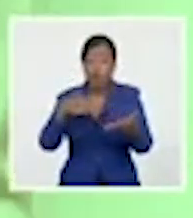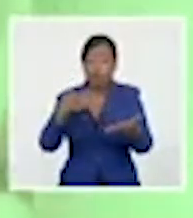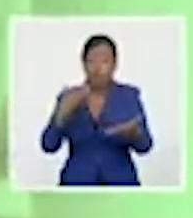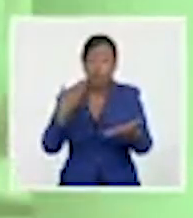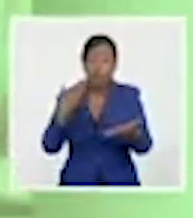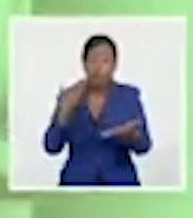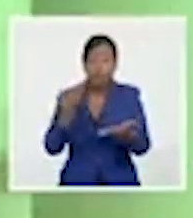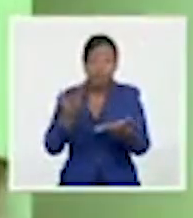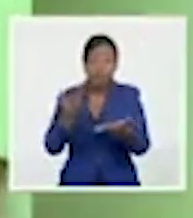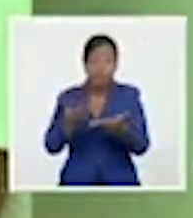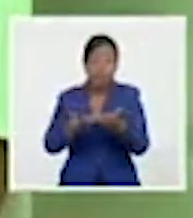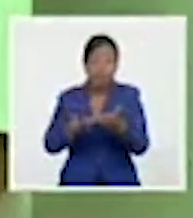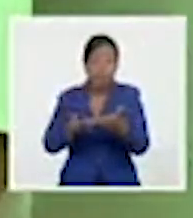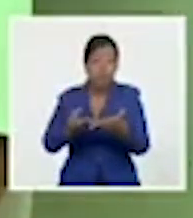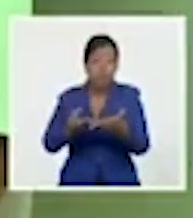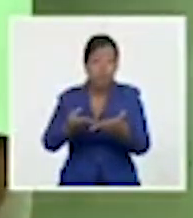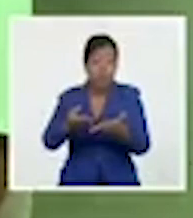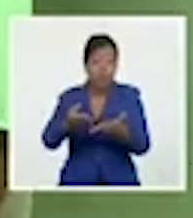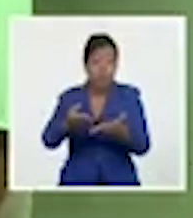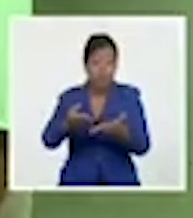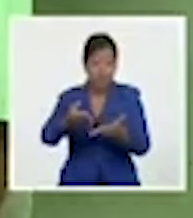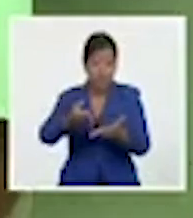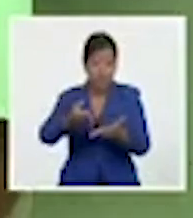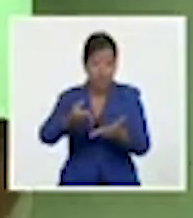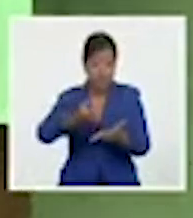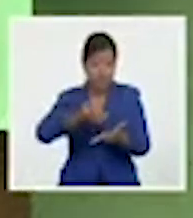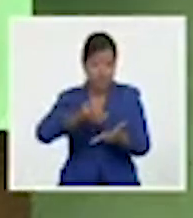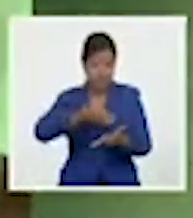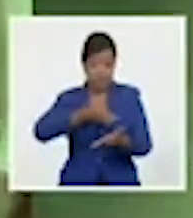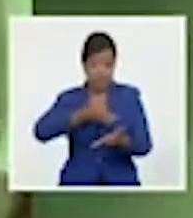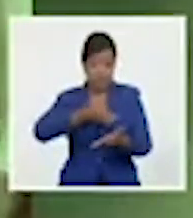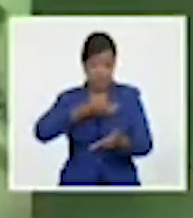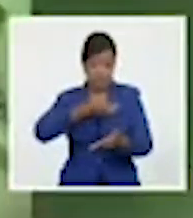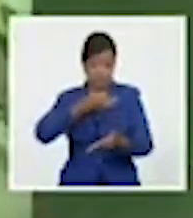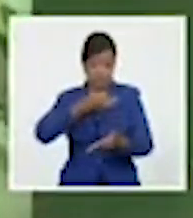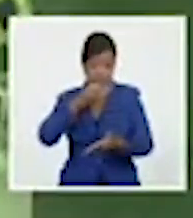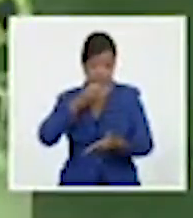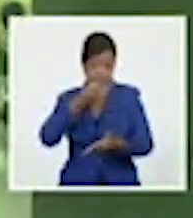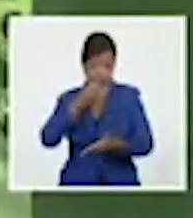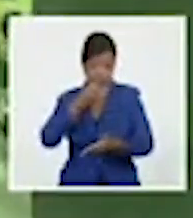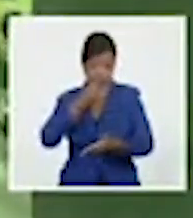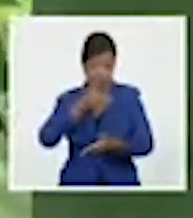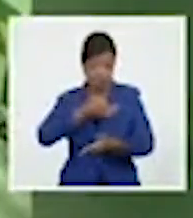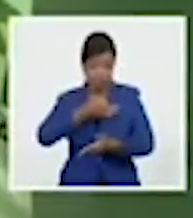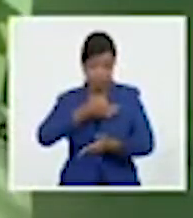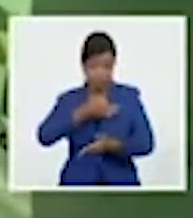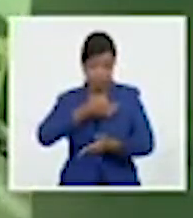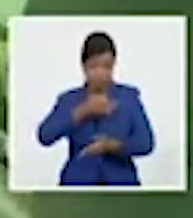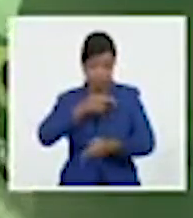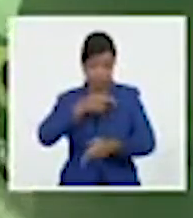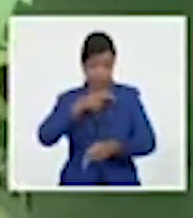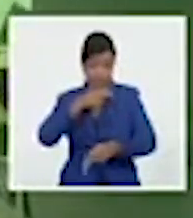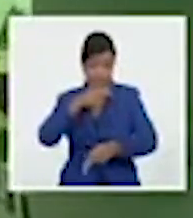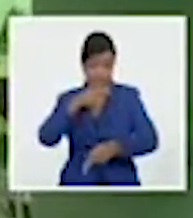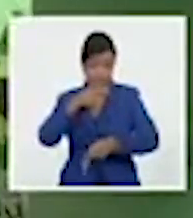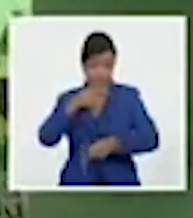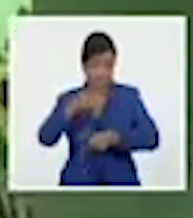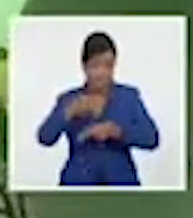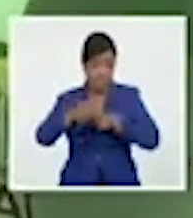lentamente cómo este supuesto médico, que si es médico, debe ser un médico militar, en